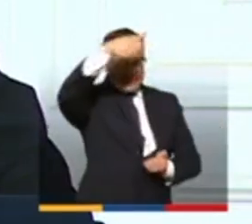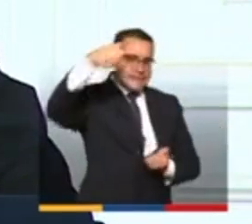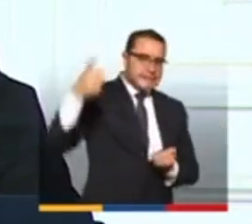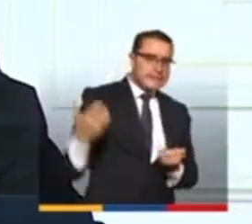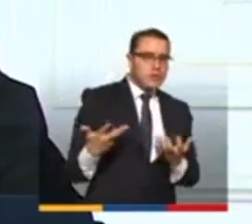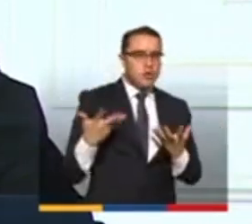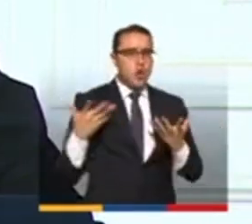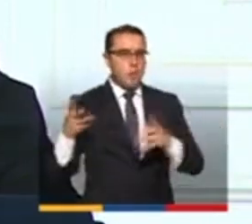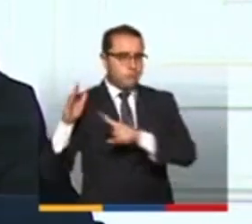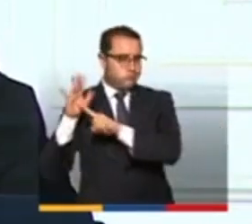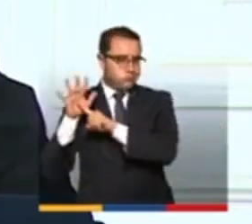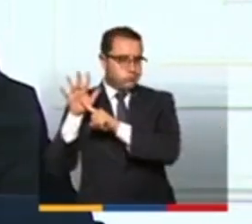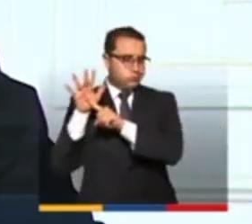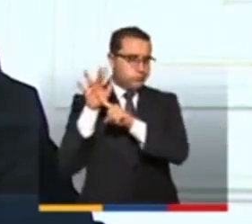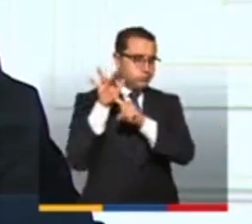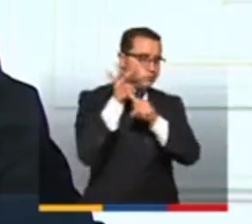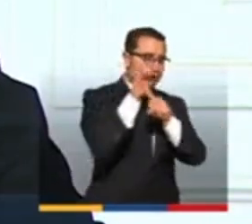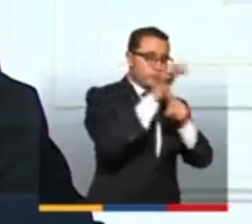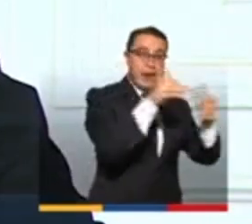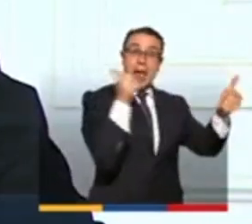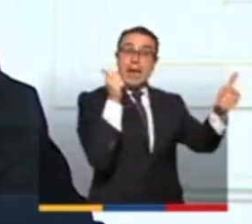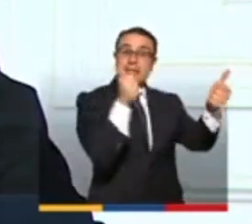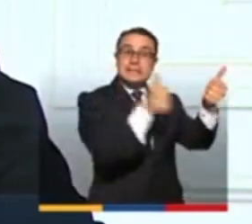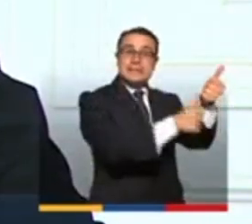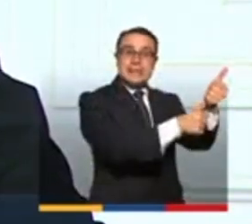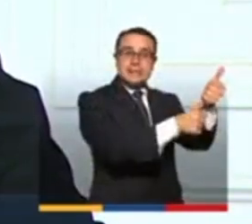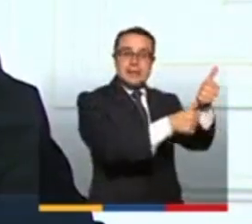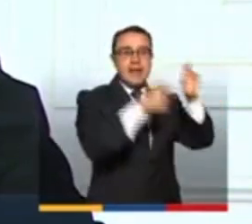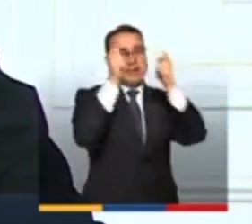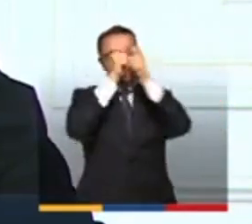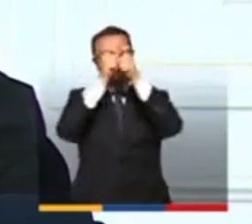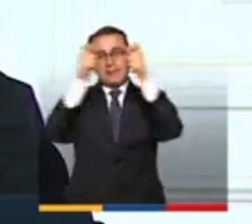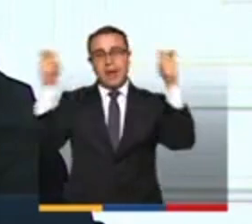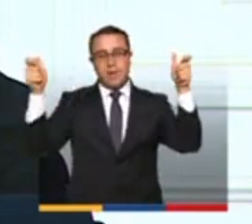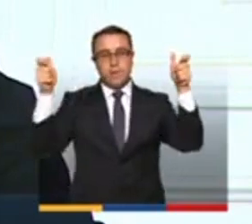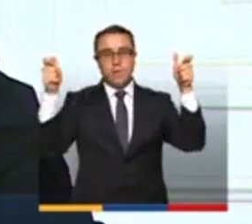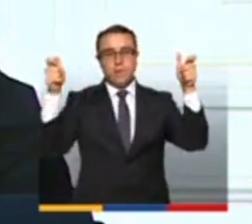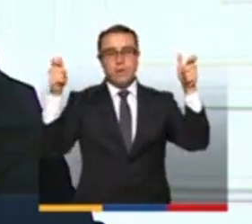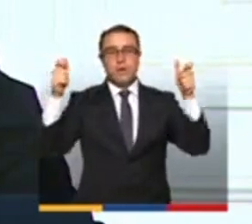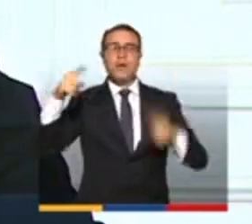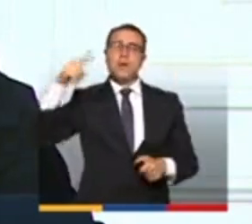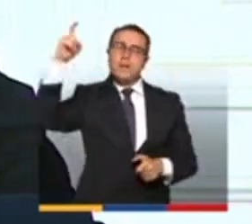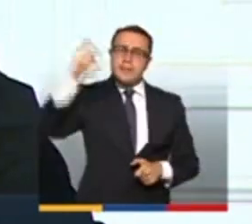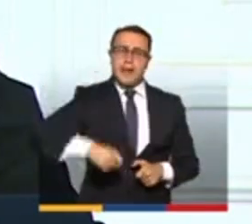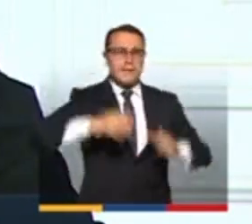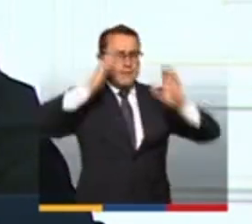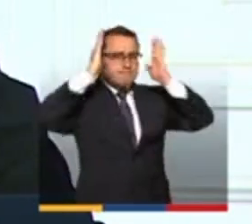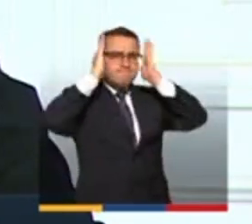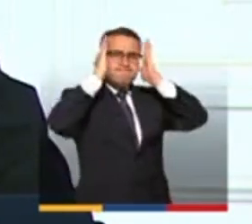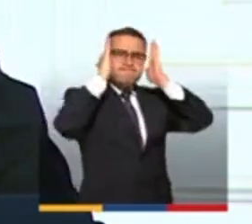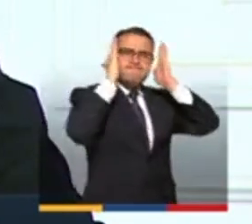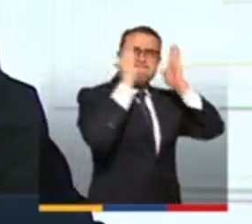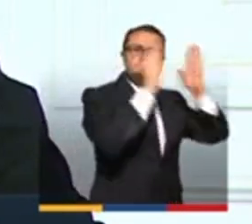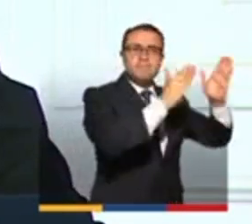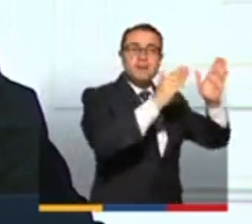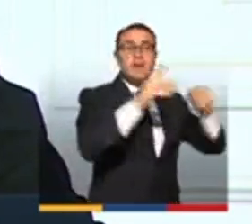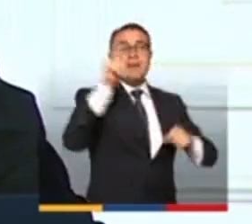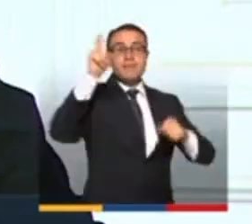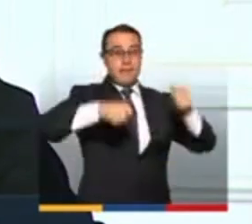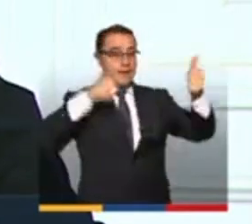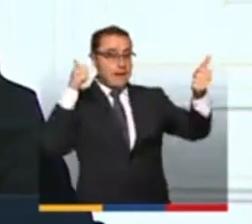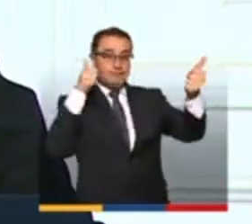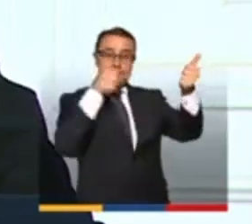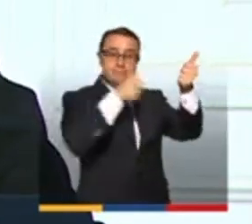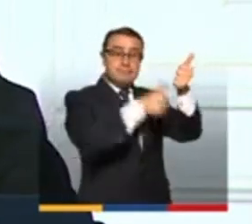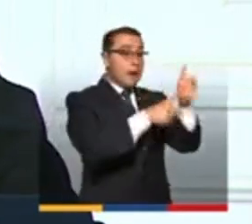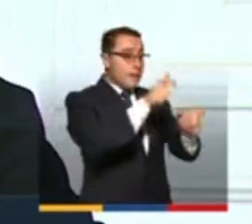en helicóptero, una presencia estatal que permita asistencia a las personas